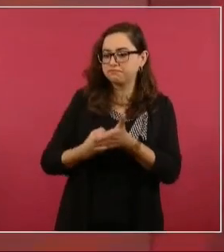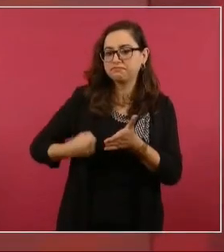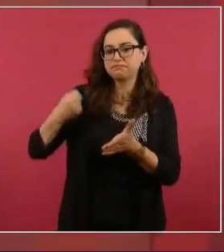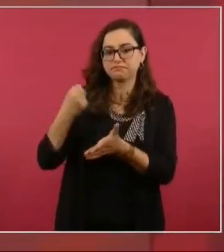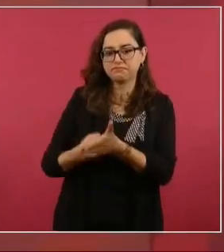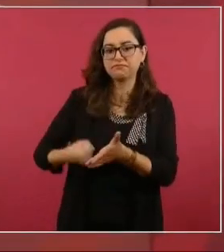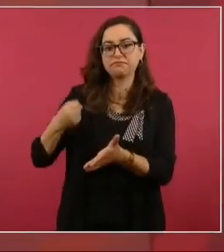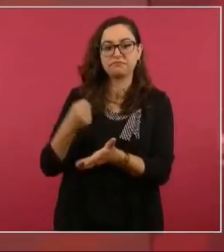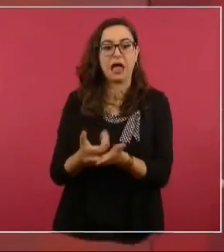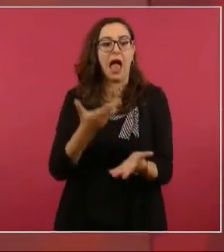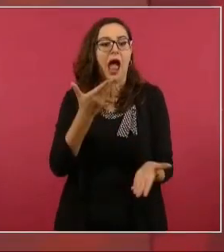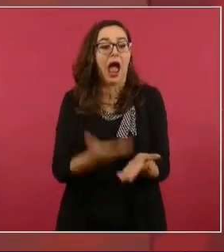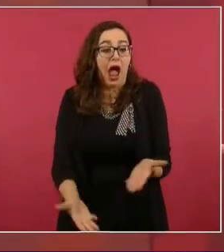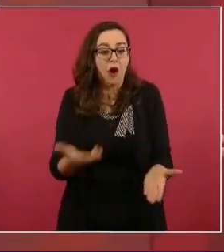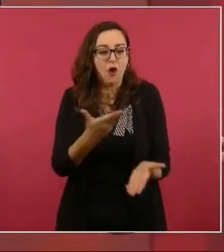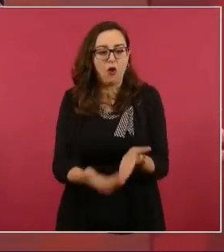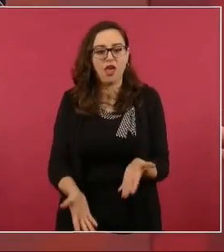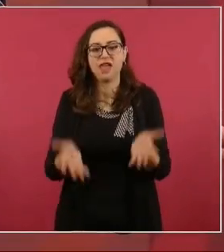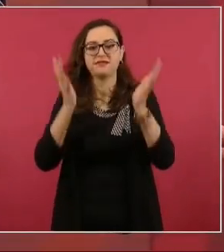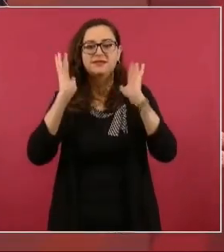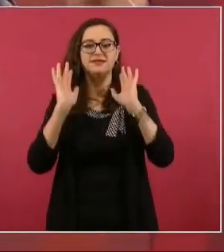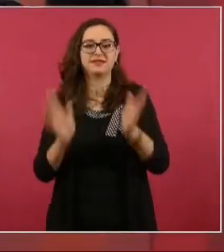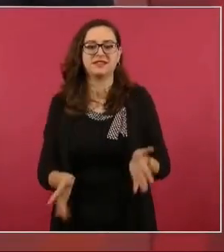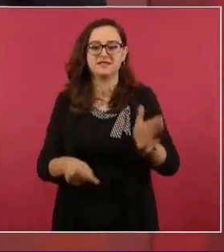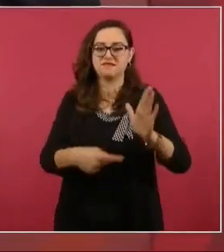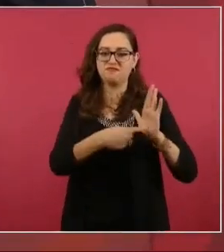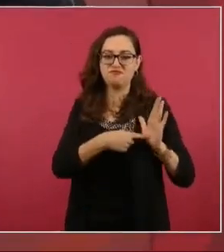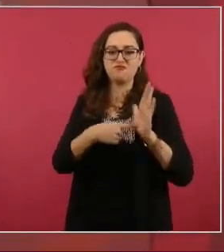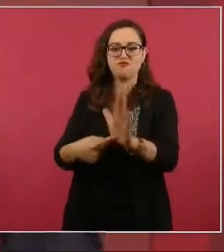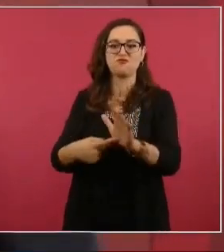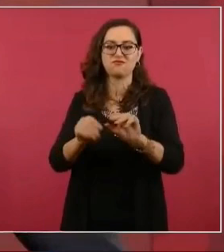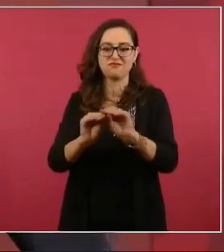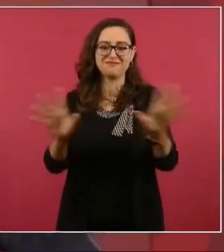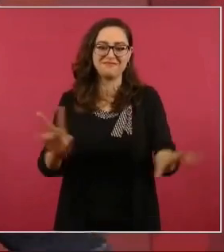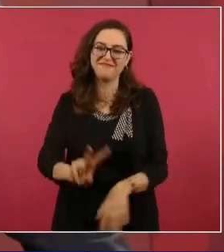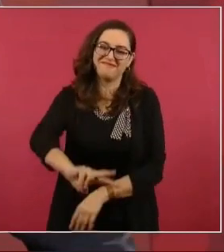ya es el descaro. Fuera máscaras.